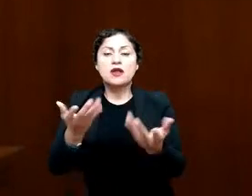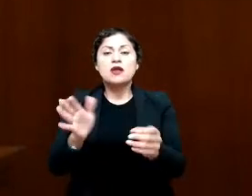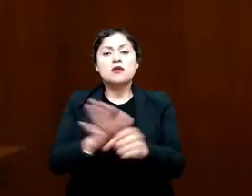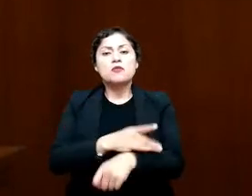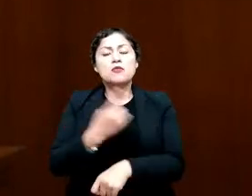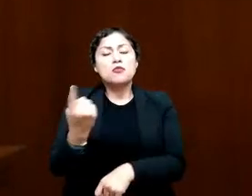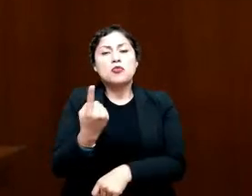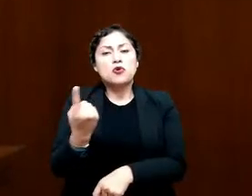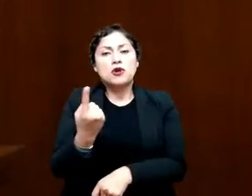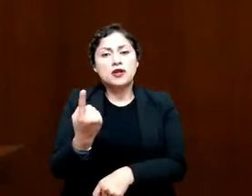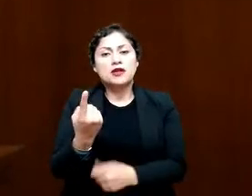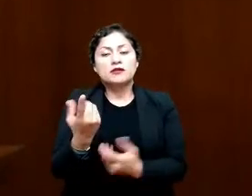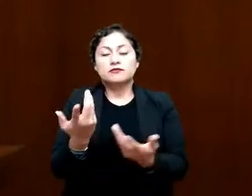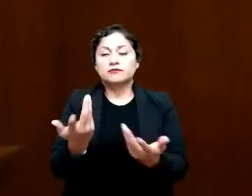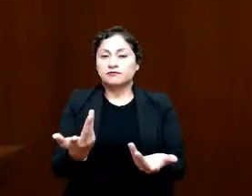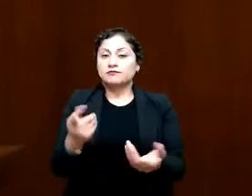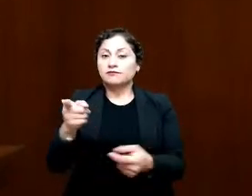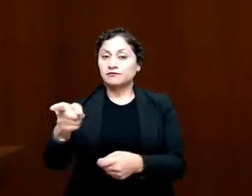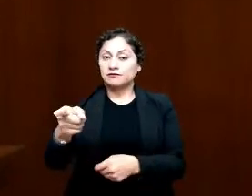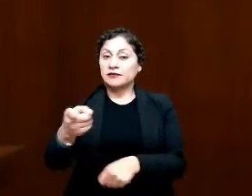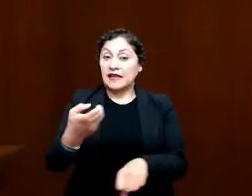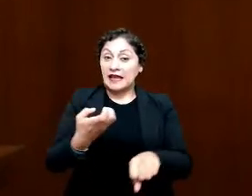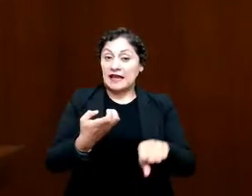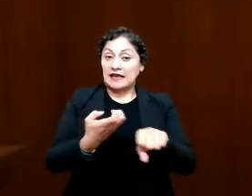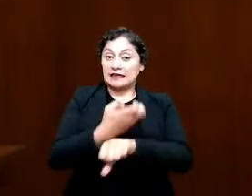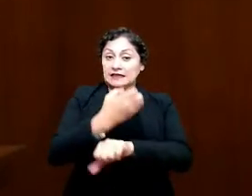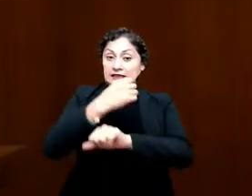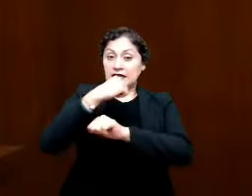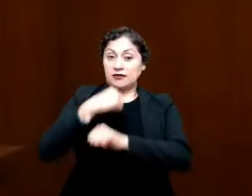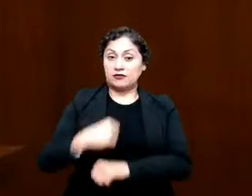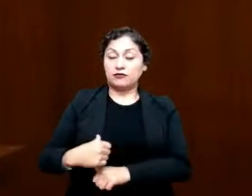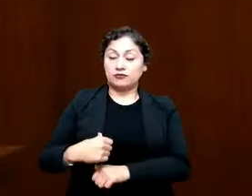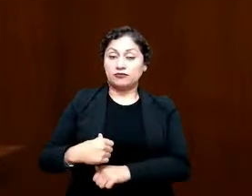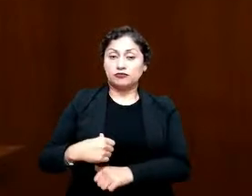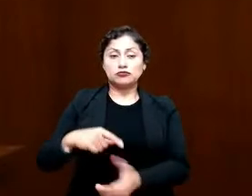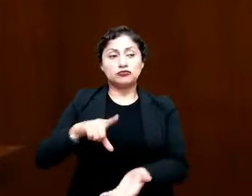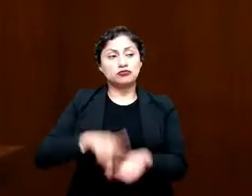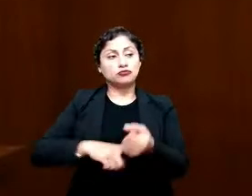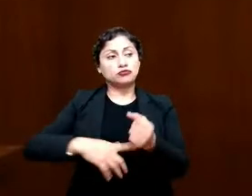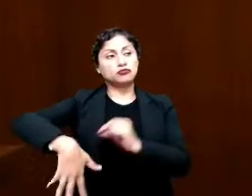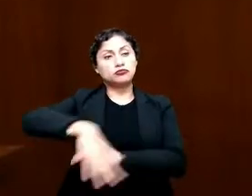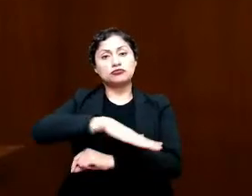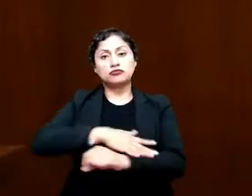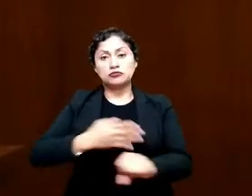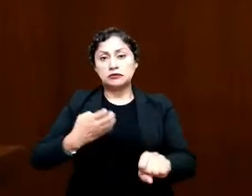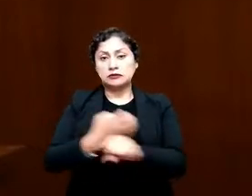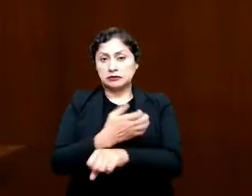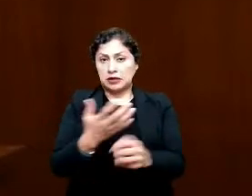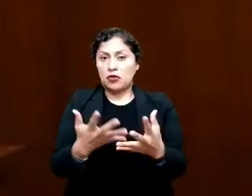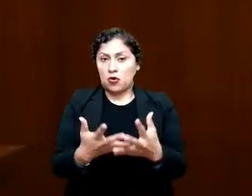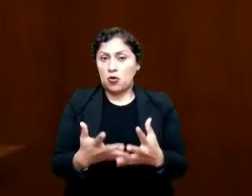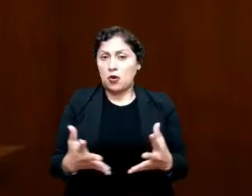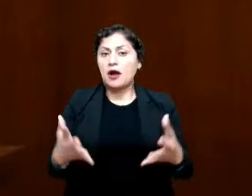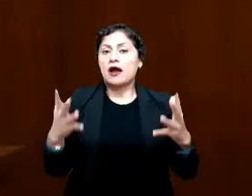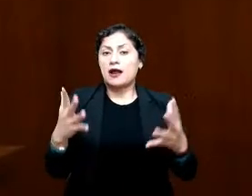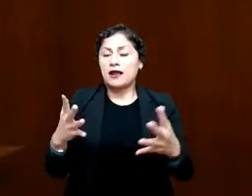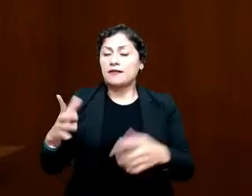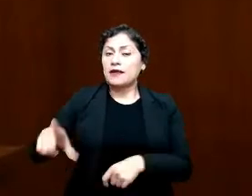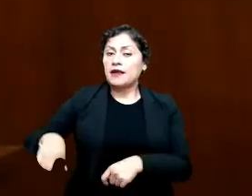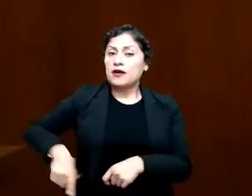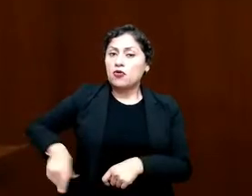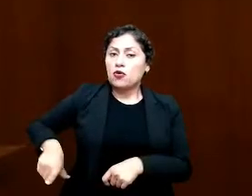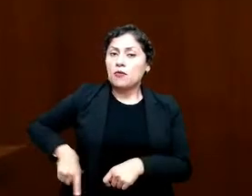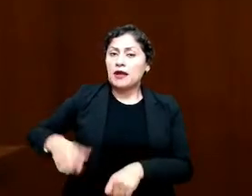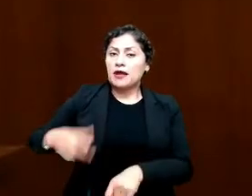el momento en que el Estado, nuestro Estado, que tiene las características de un país, su gobierno cambie su